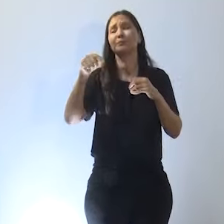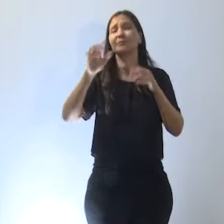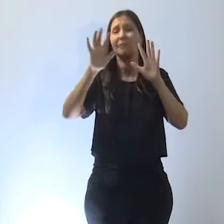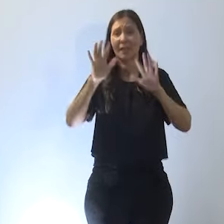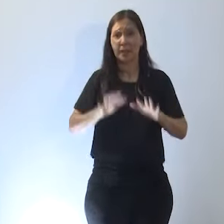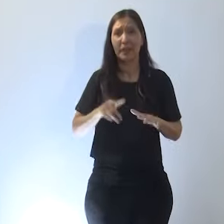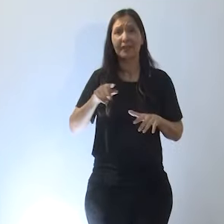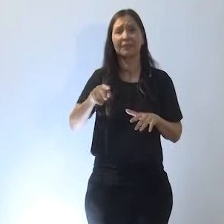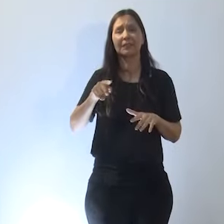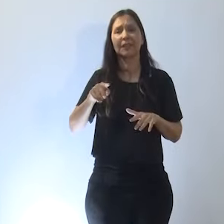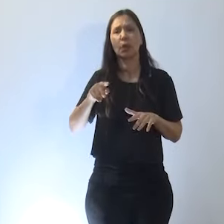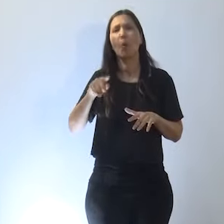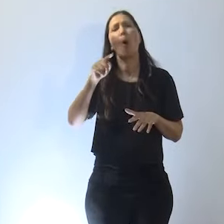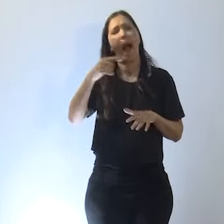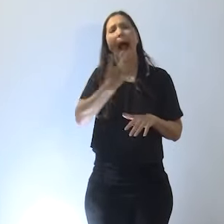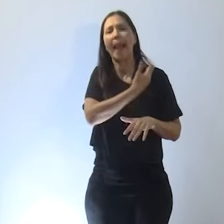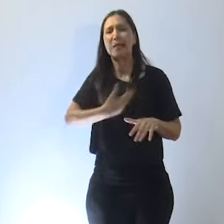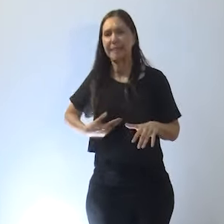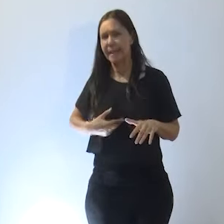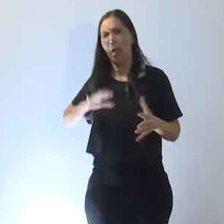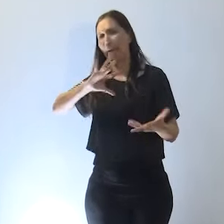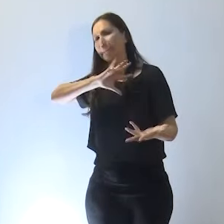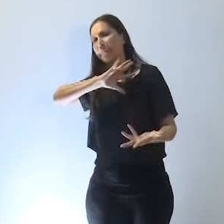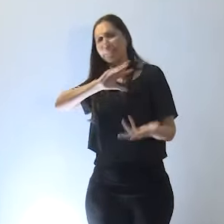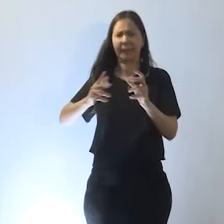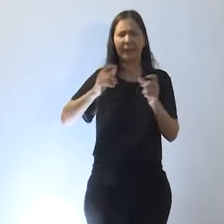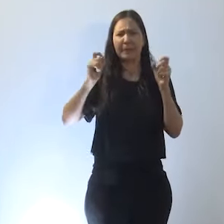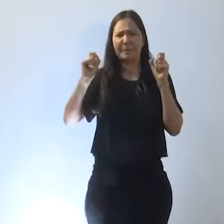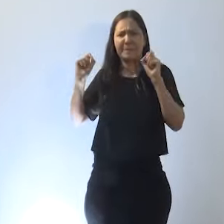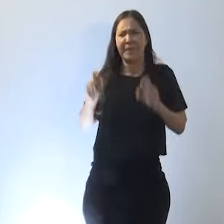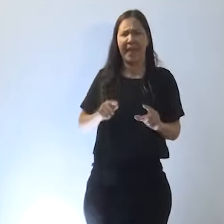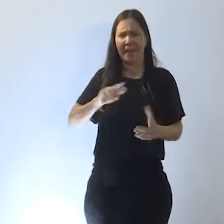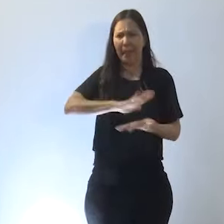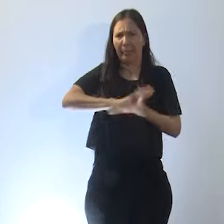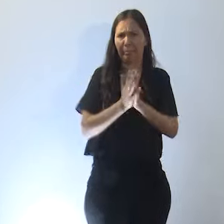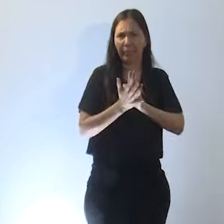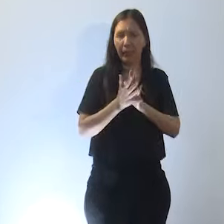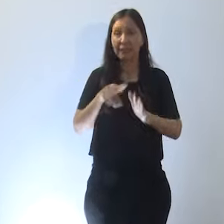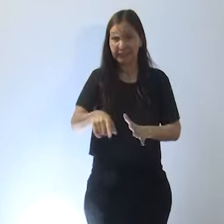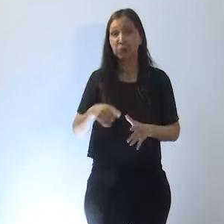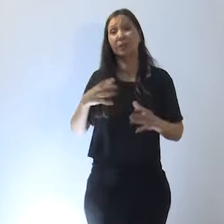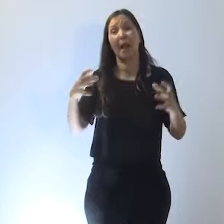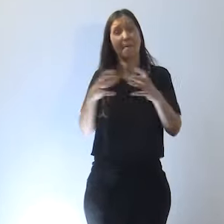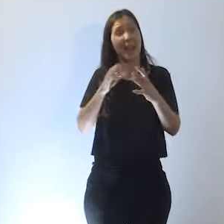un Entonces vamos hablar vamos